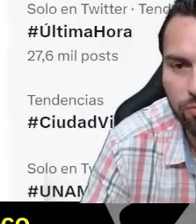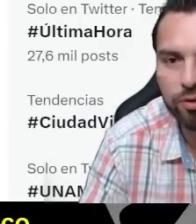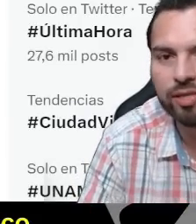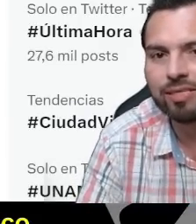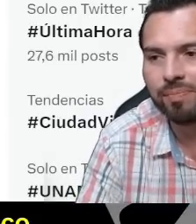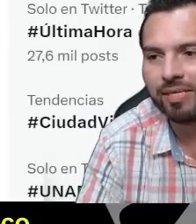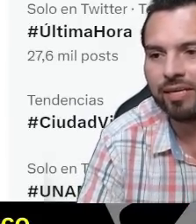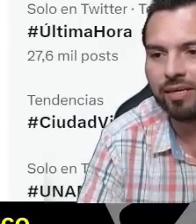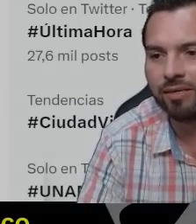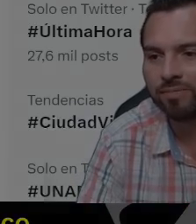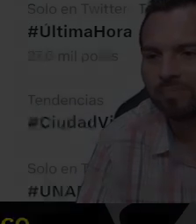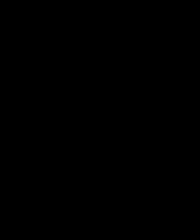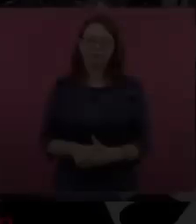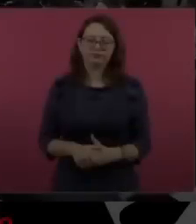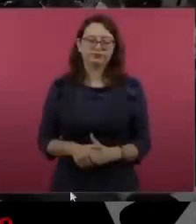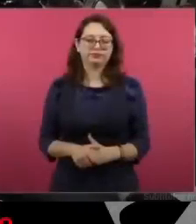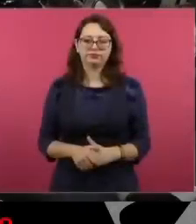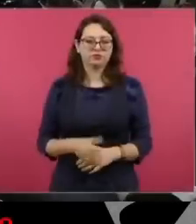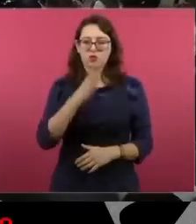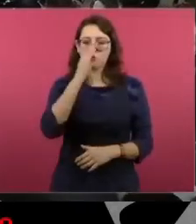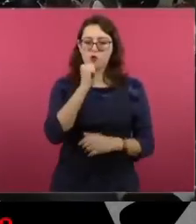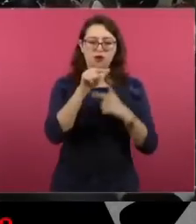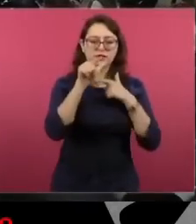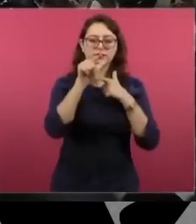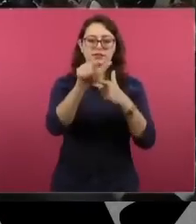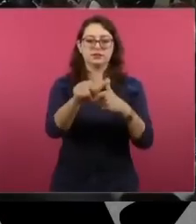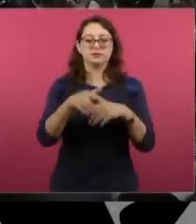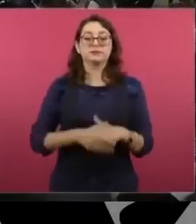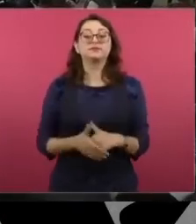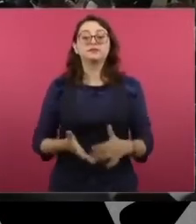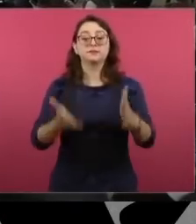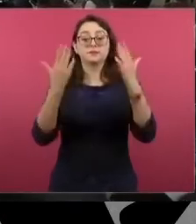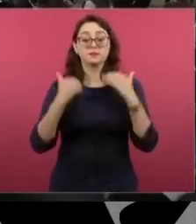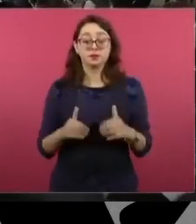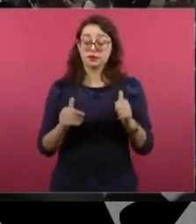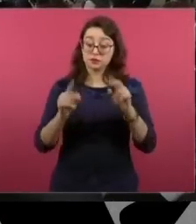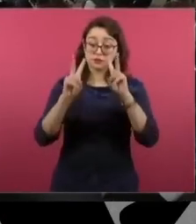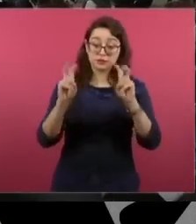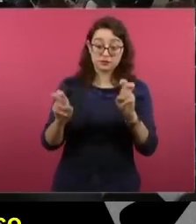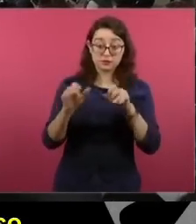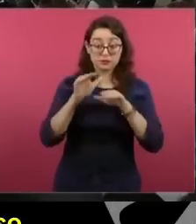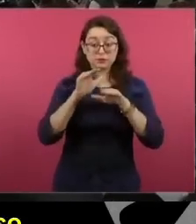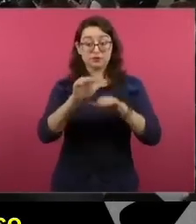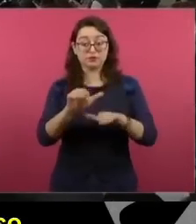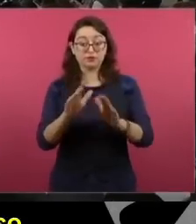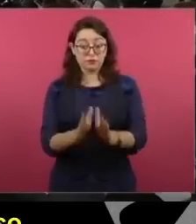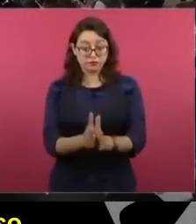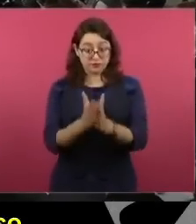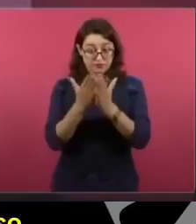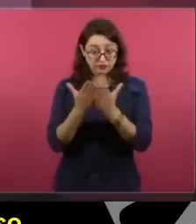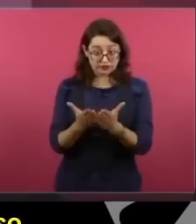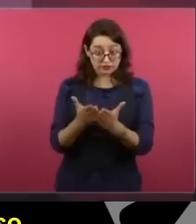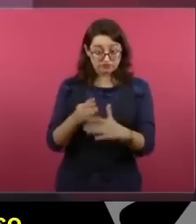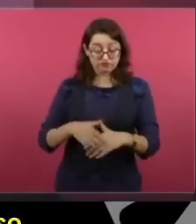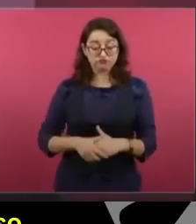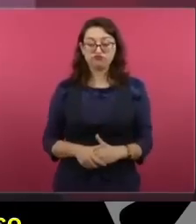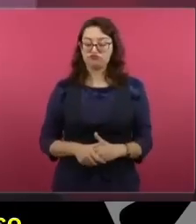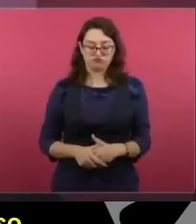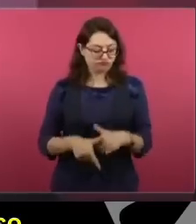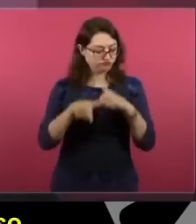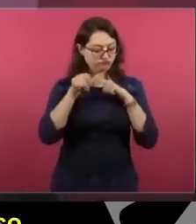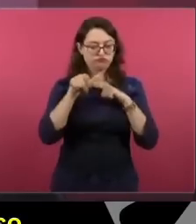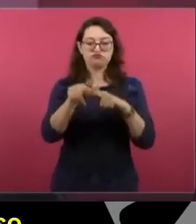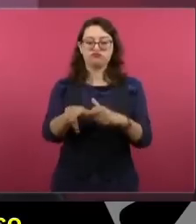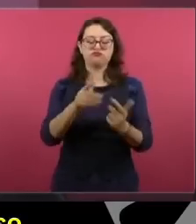esta conferencia mañanera lo de los libros que me preguntas se van a